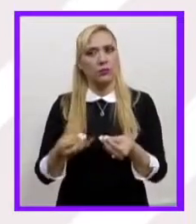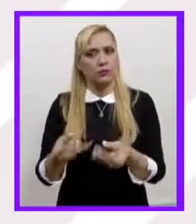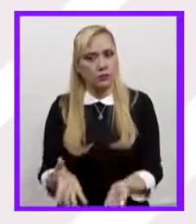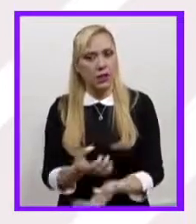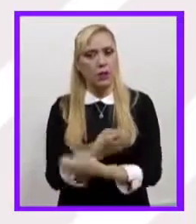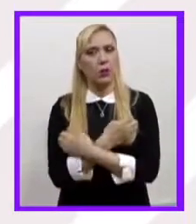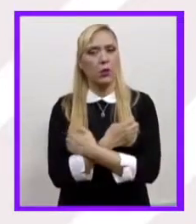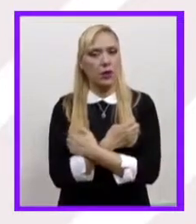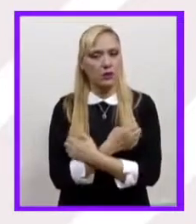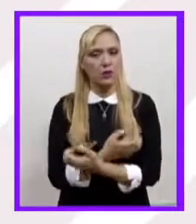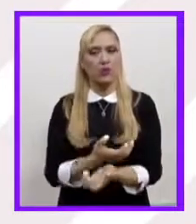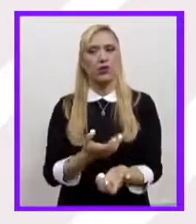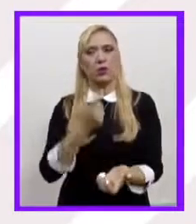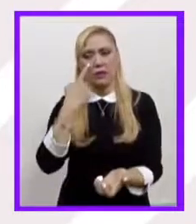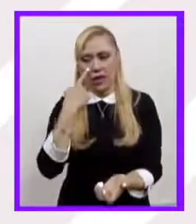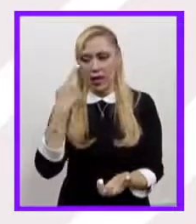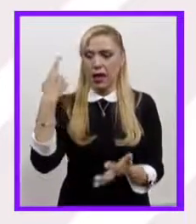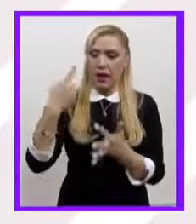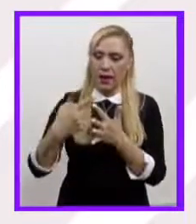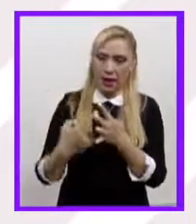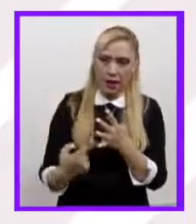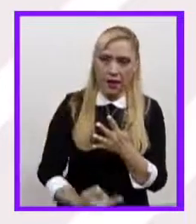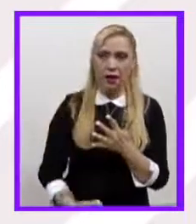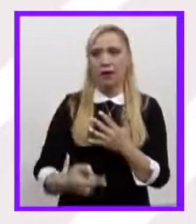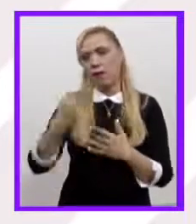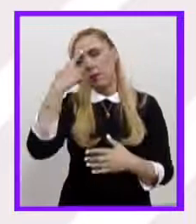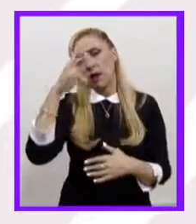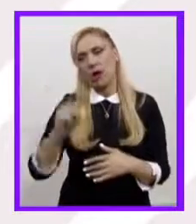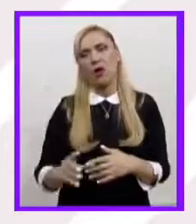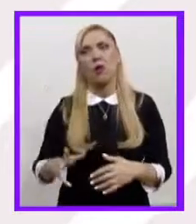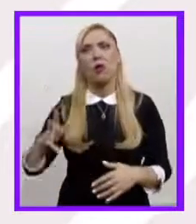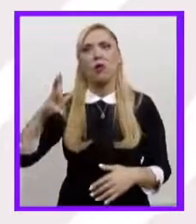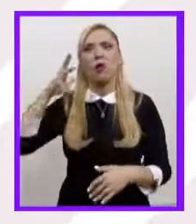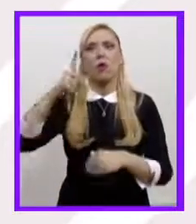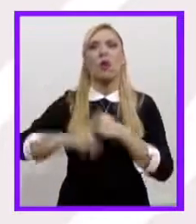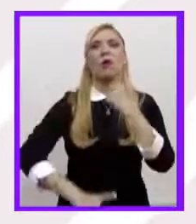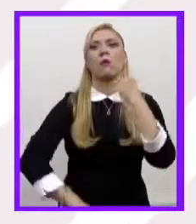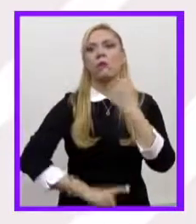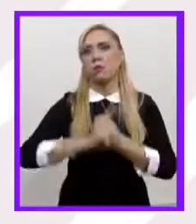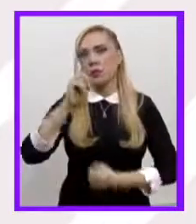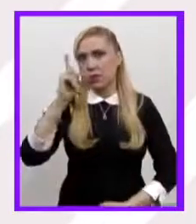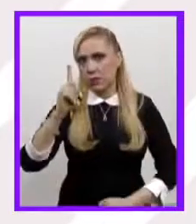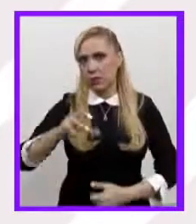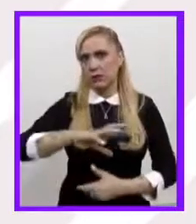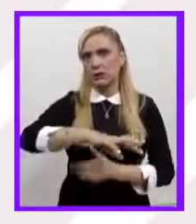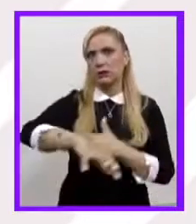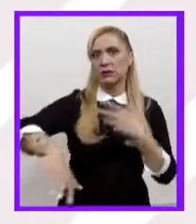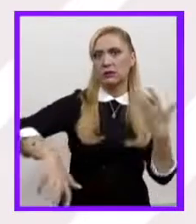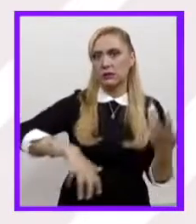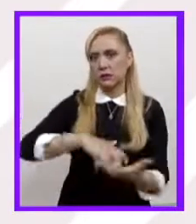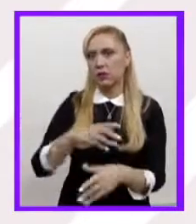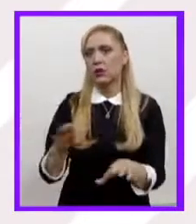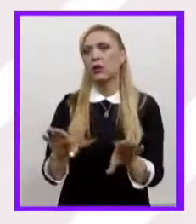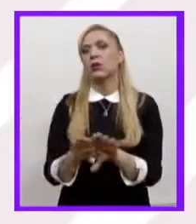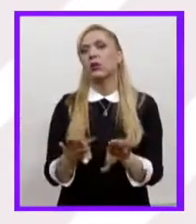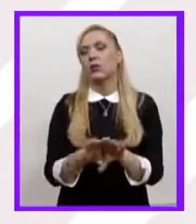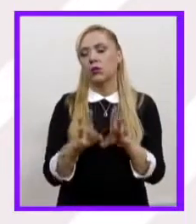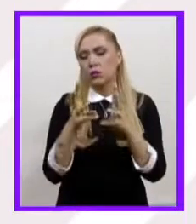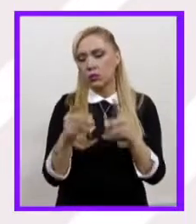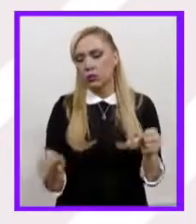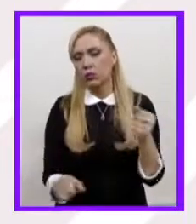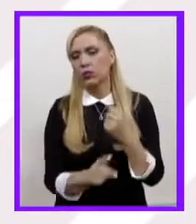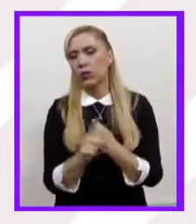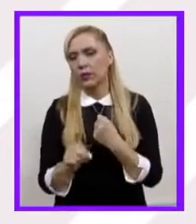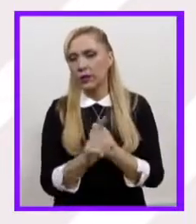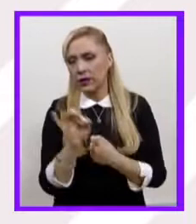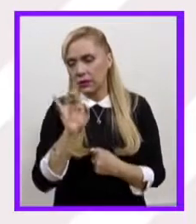una acción, no buscar una consecuencia diversa de acuerdo a el conflicto o a la transgresión, si se